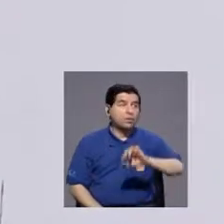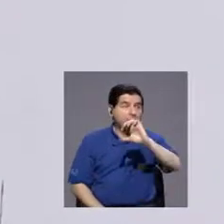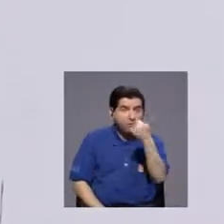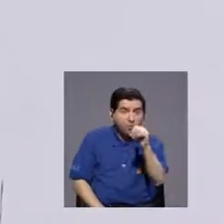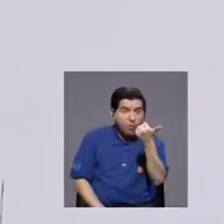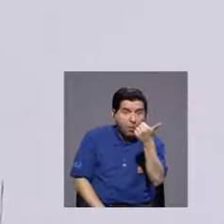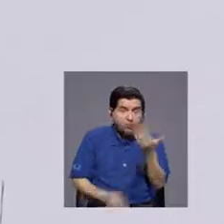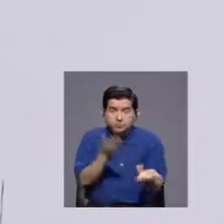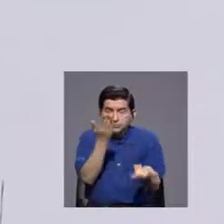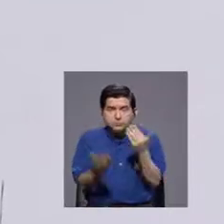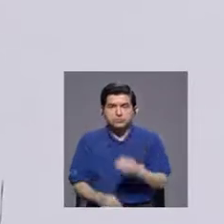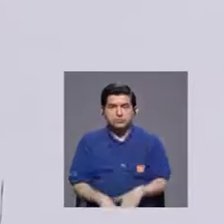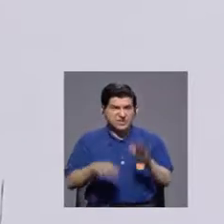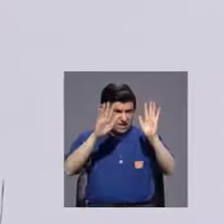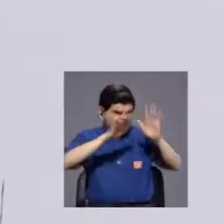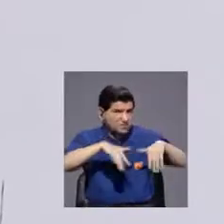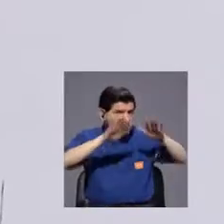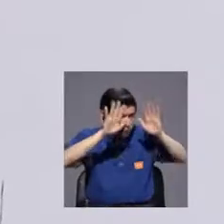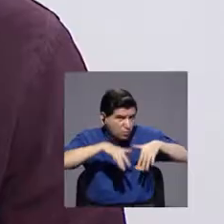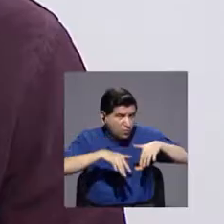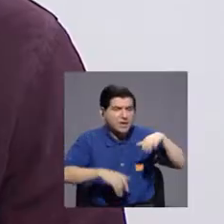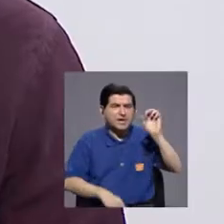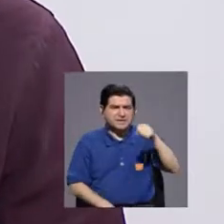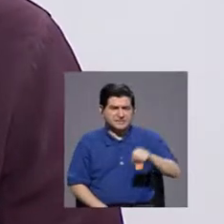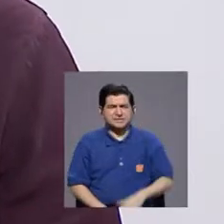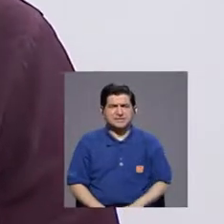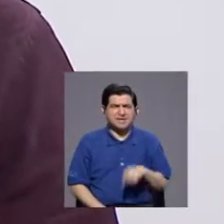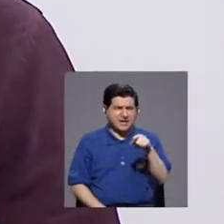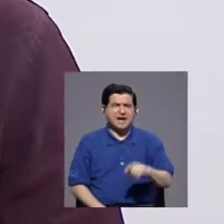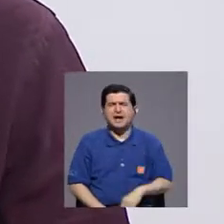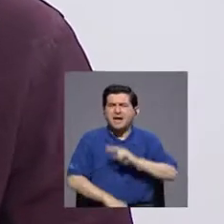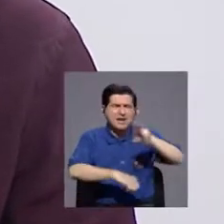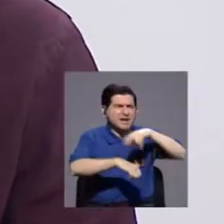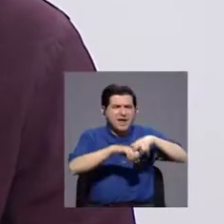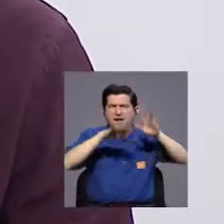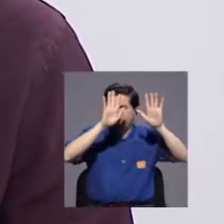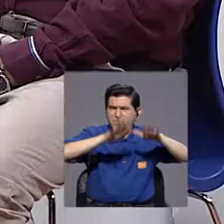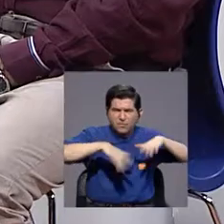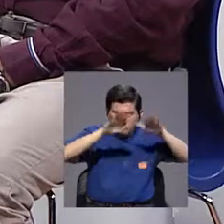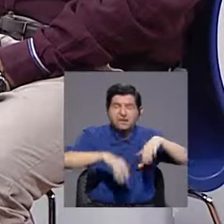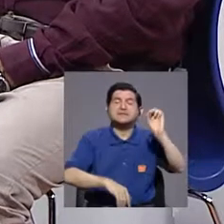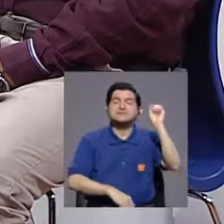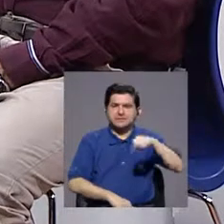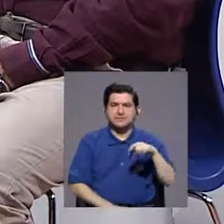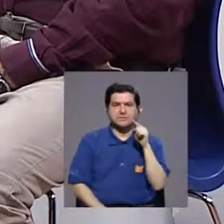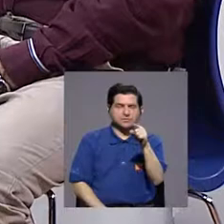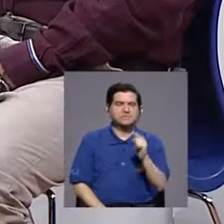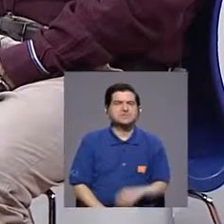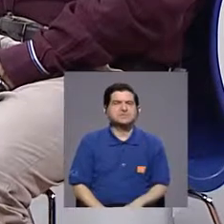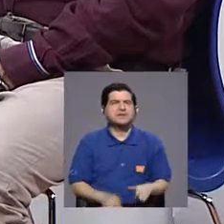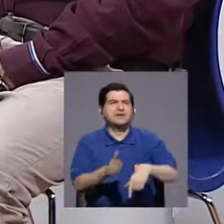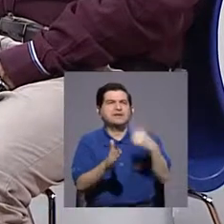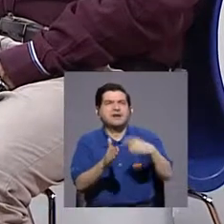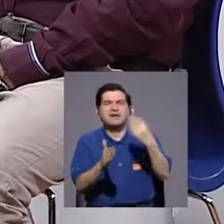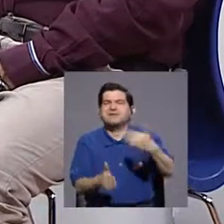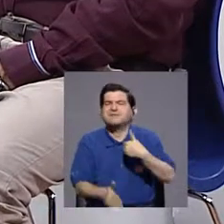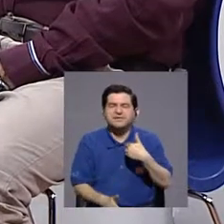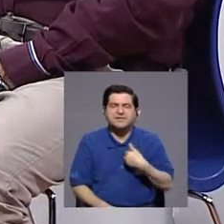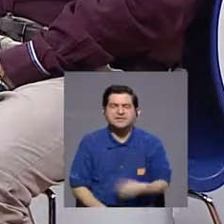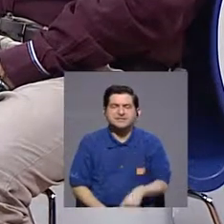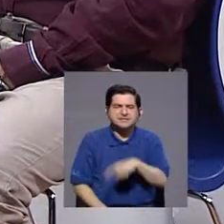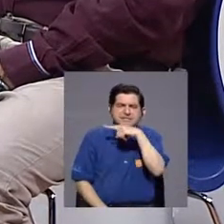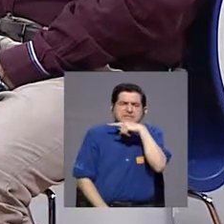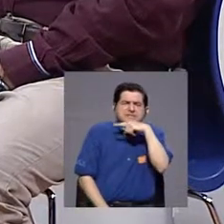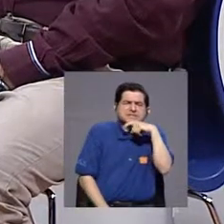otro es digamos que es lluvias las lluvias de transición excepto no extenderse en algunos casos vamos a tener sequía